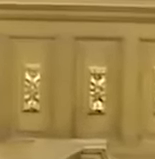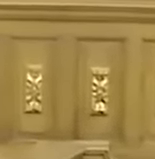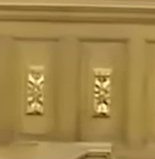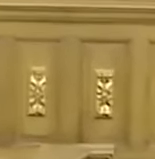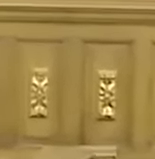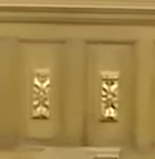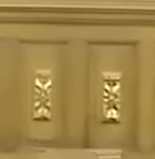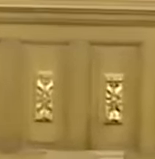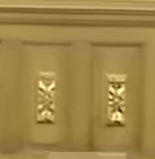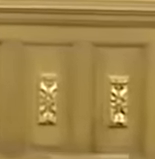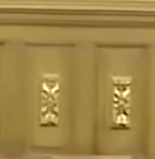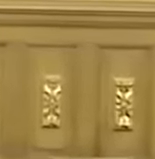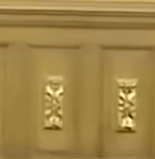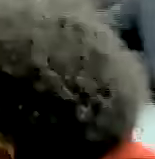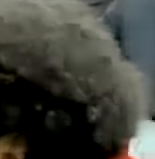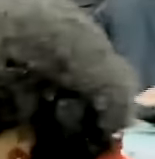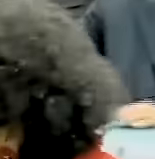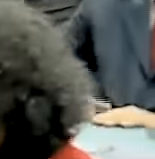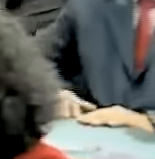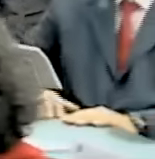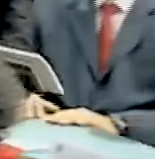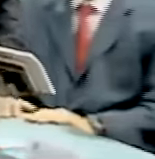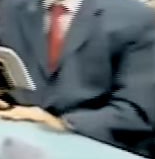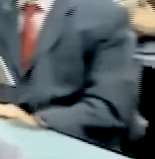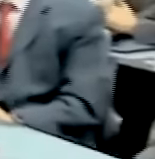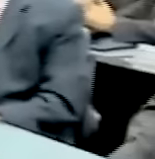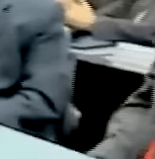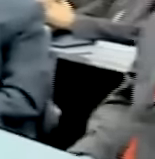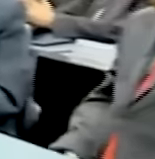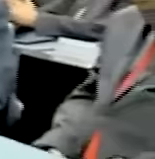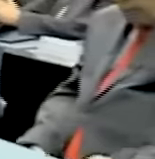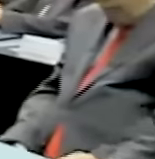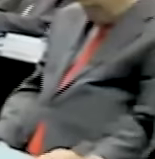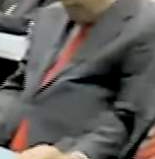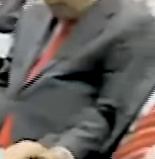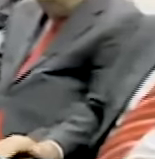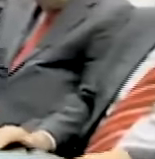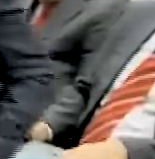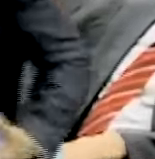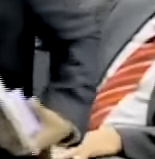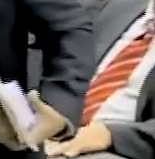Venezuela. A su puesto, diputado Pedro.